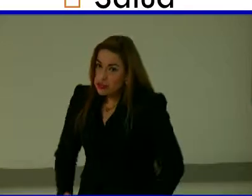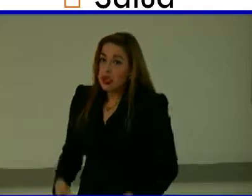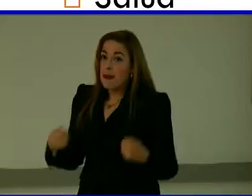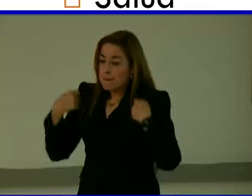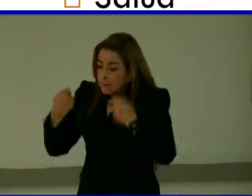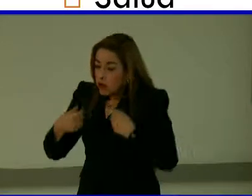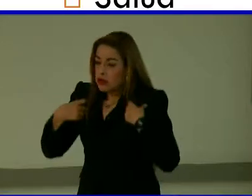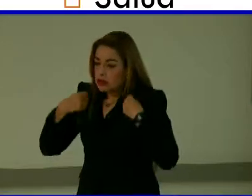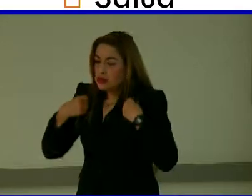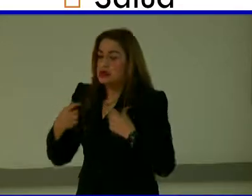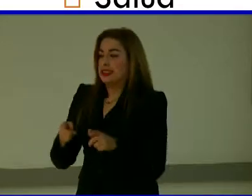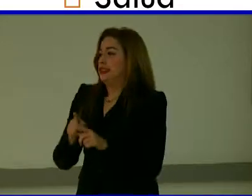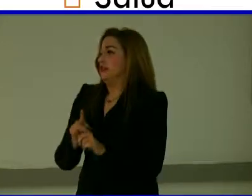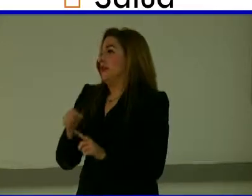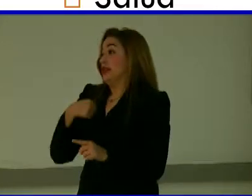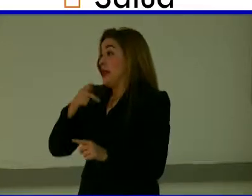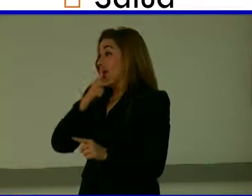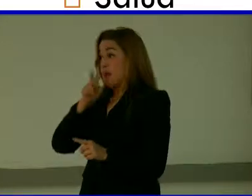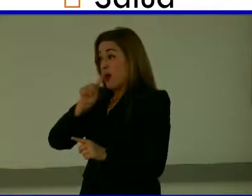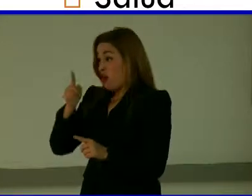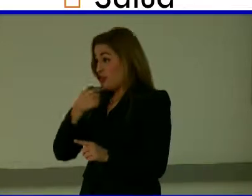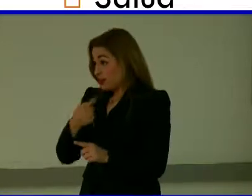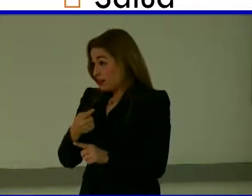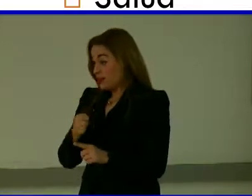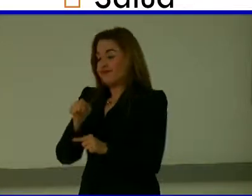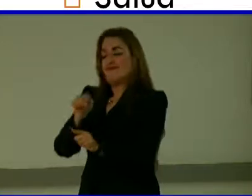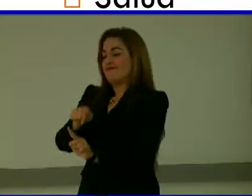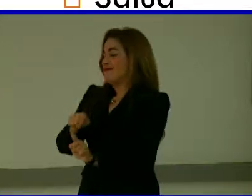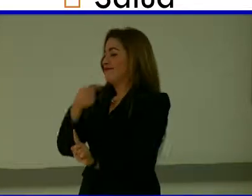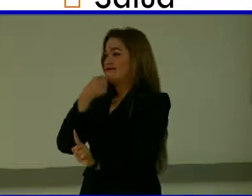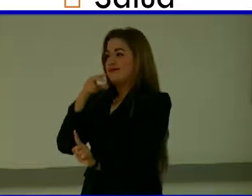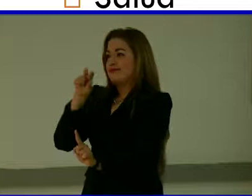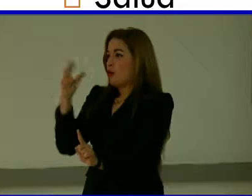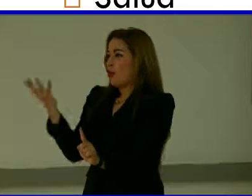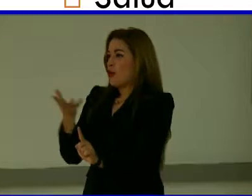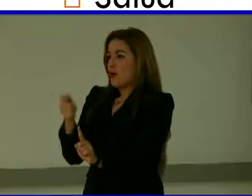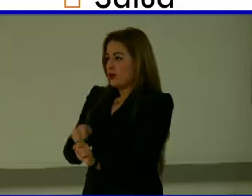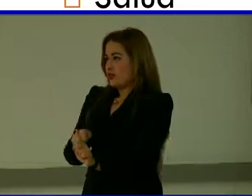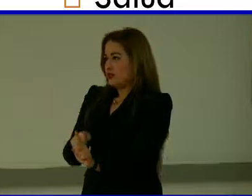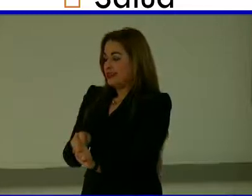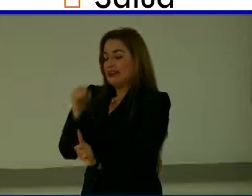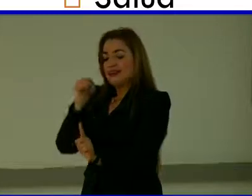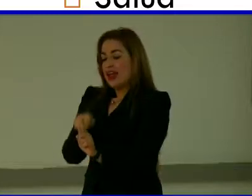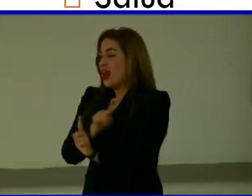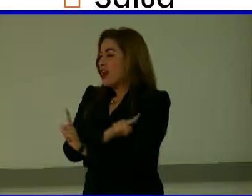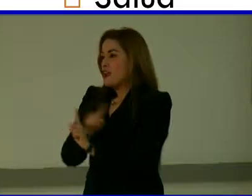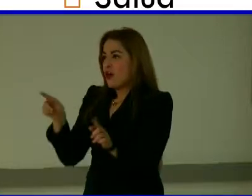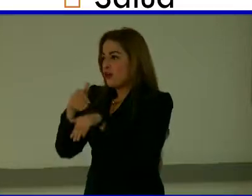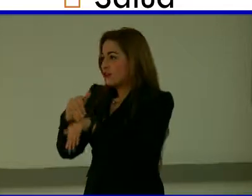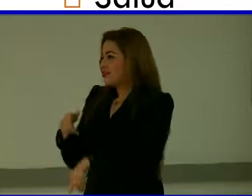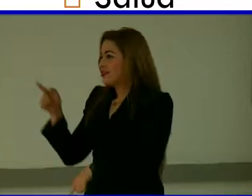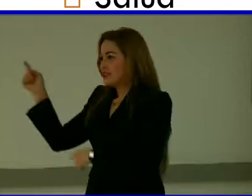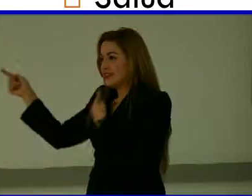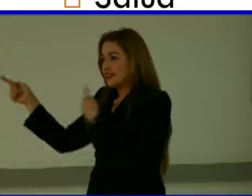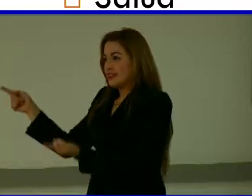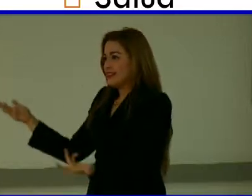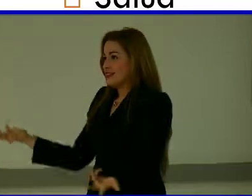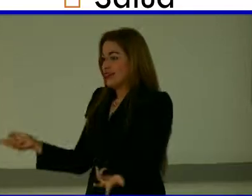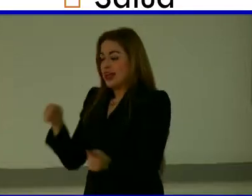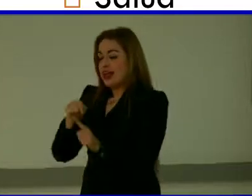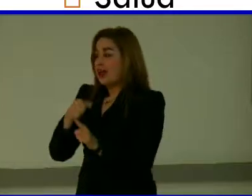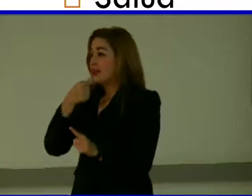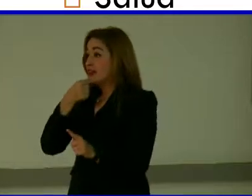lo hacen. O sea que no están haciendo caso. no son desafiantes, porque el